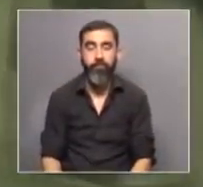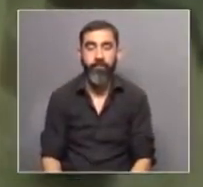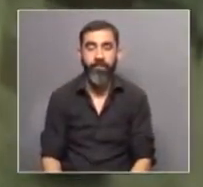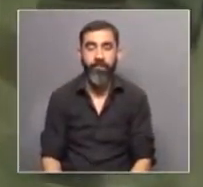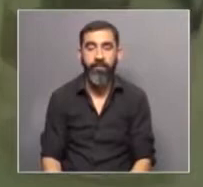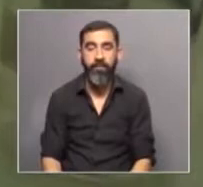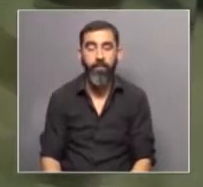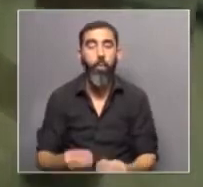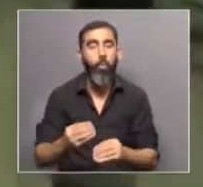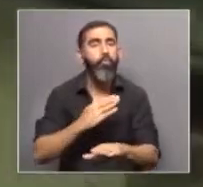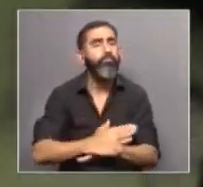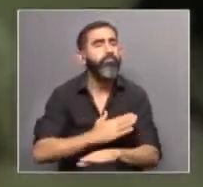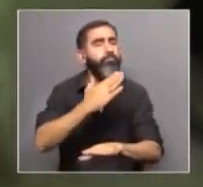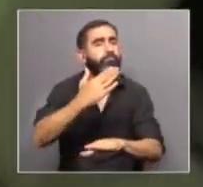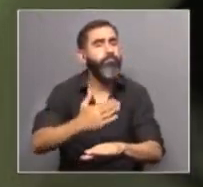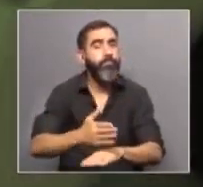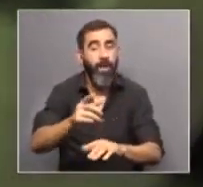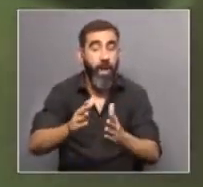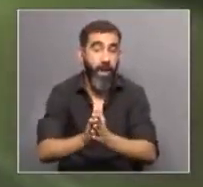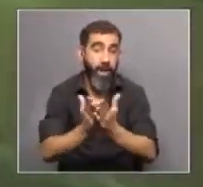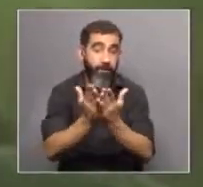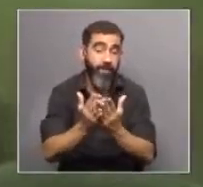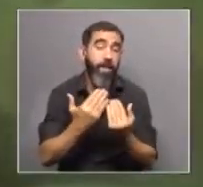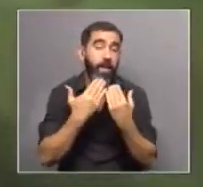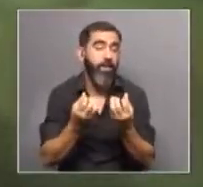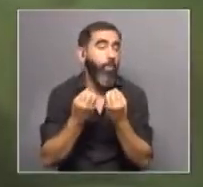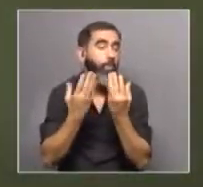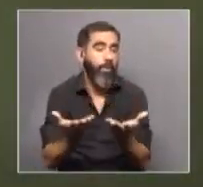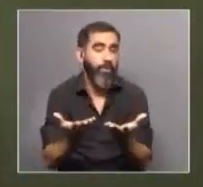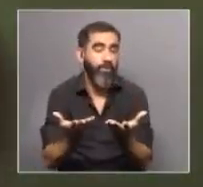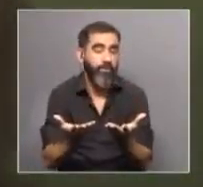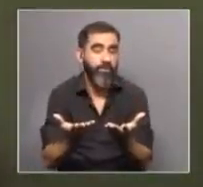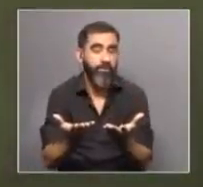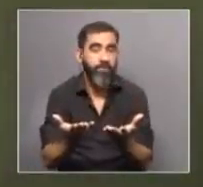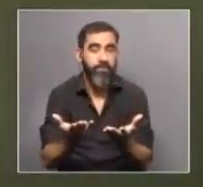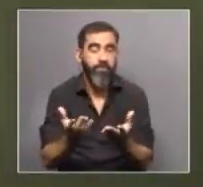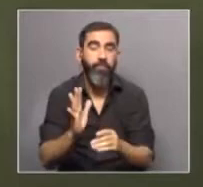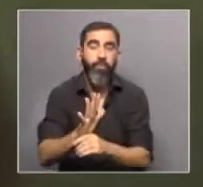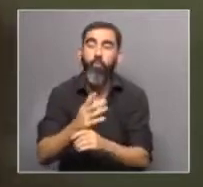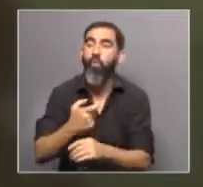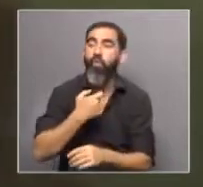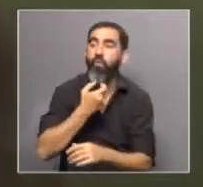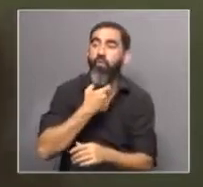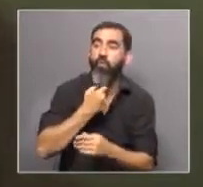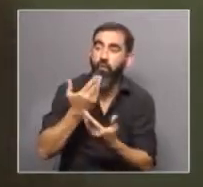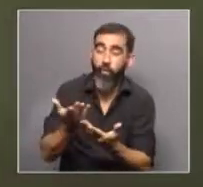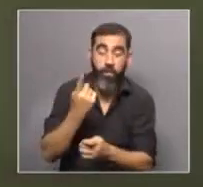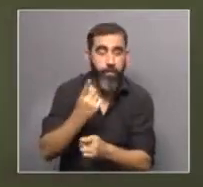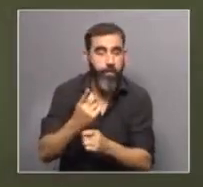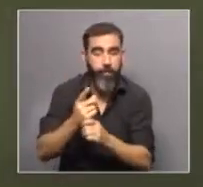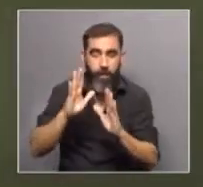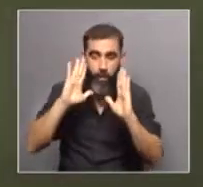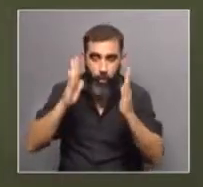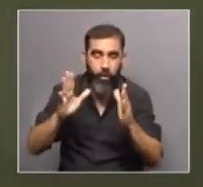La gran repercusión que tuvo en salir en esa revista fue, insisto, fue darme una voz que primero estuvo muy centrada en